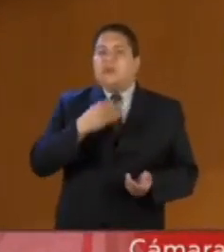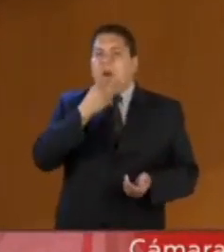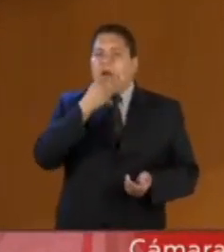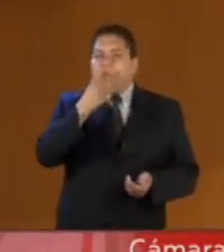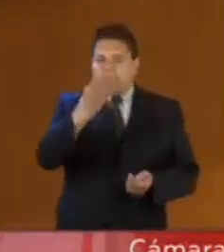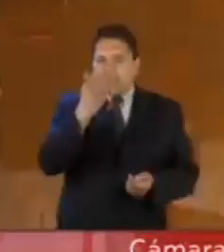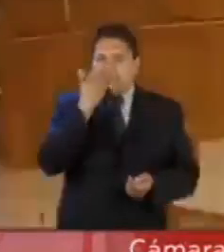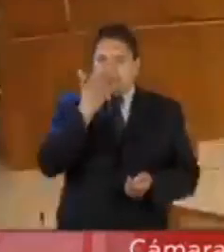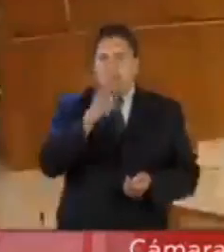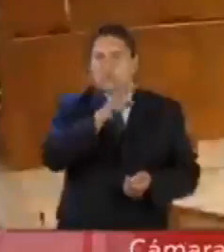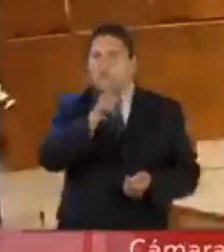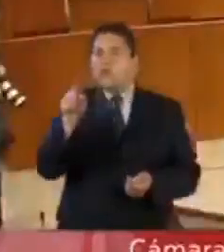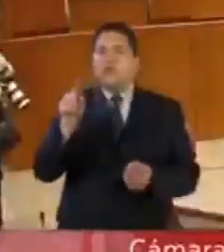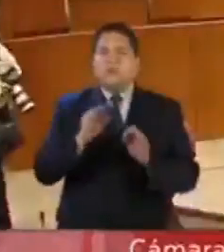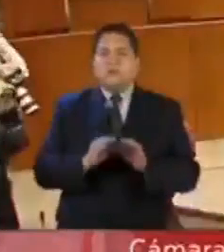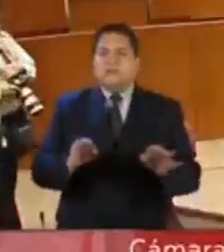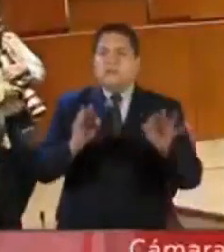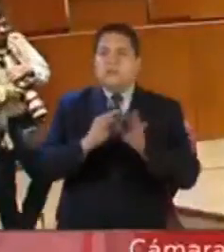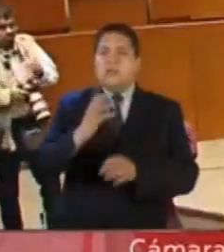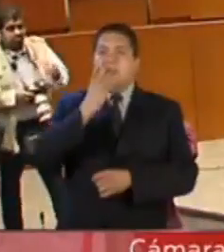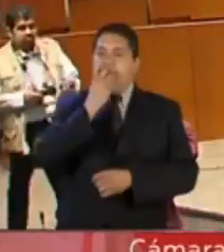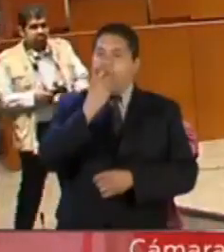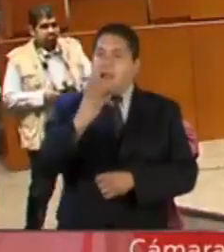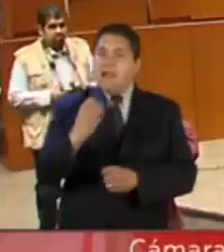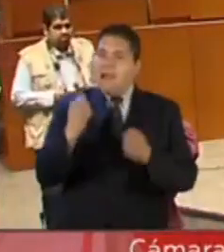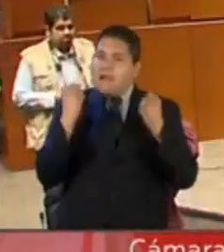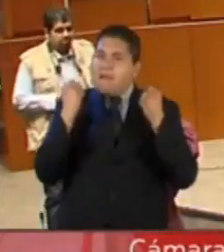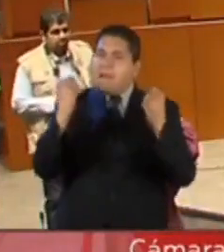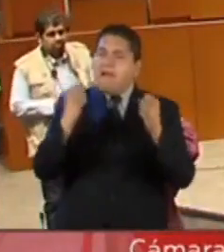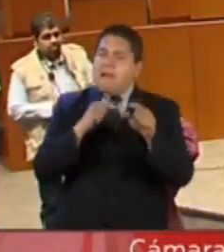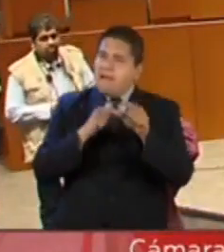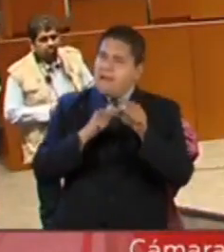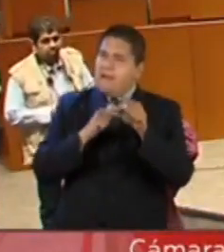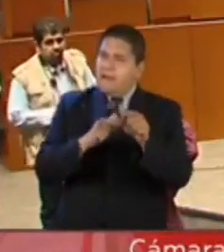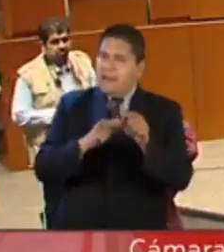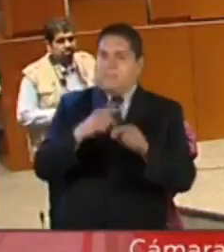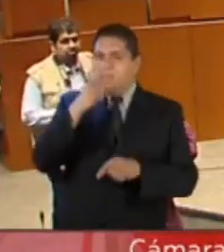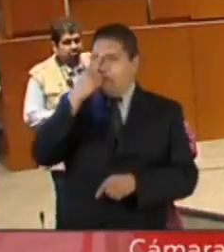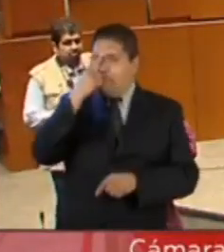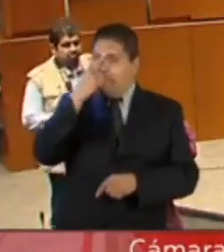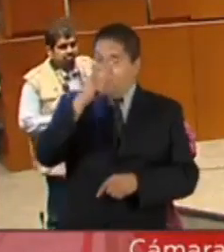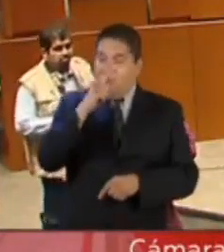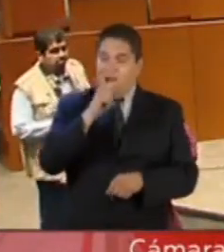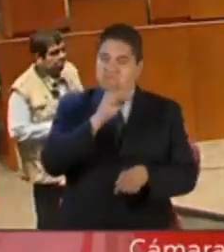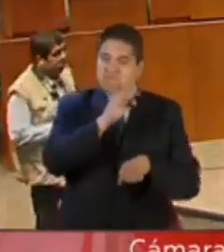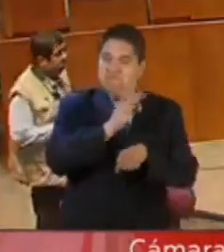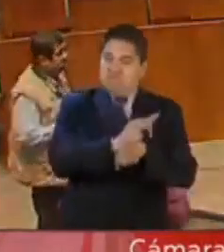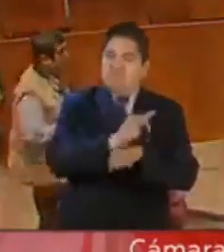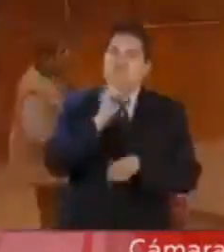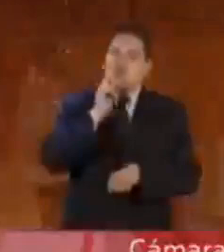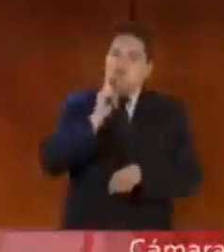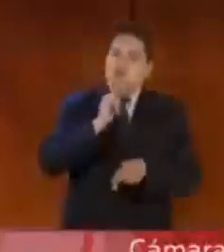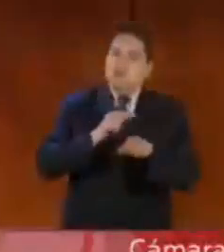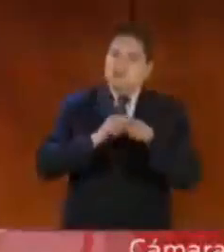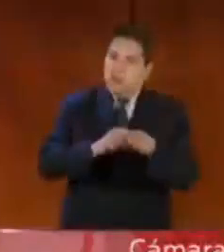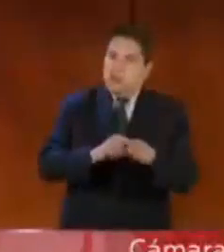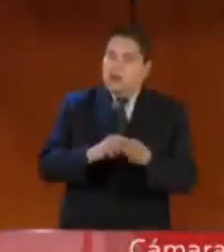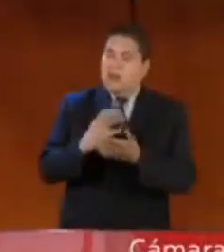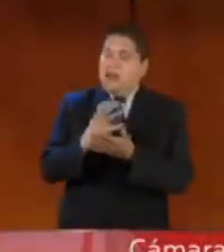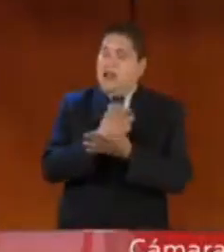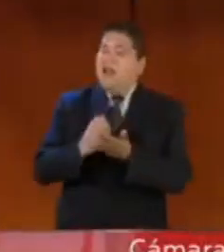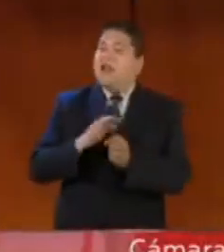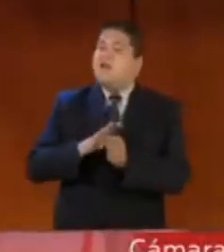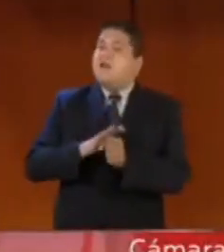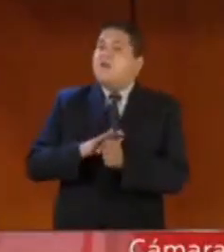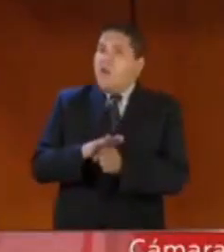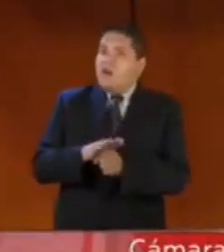a que sigamos luchando a que juntos a que juntas logremos que ser mujeres en este país no